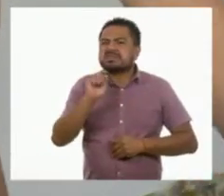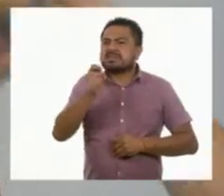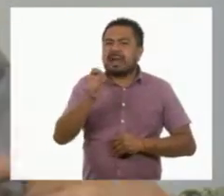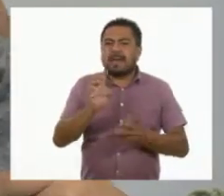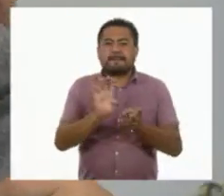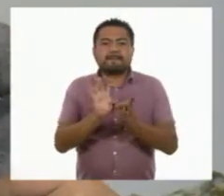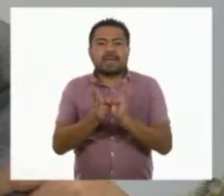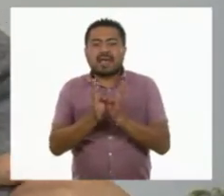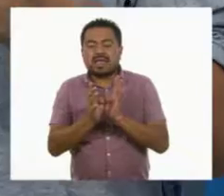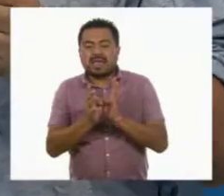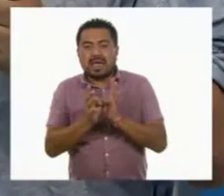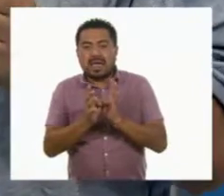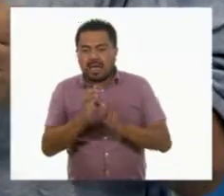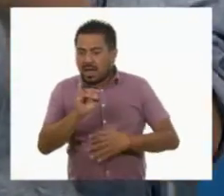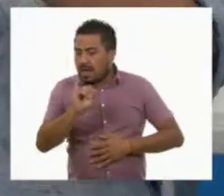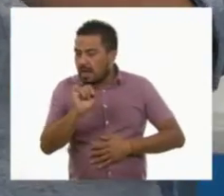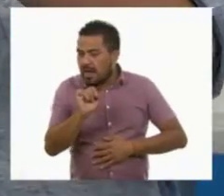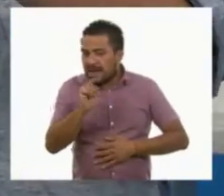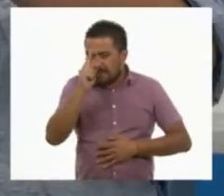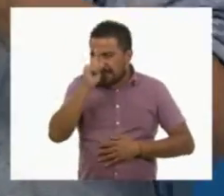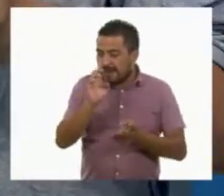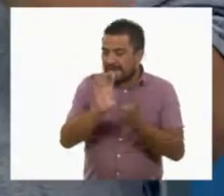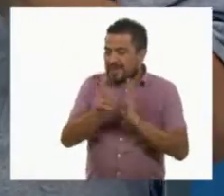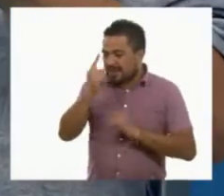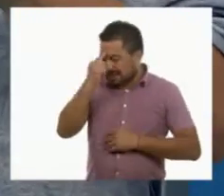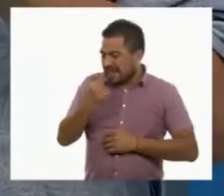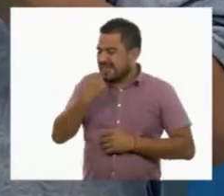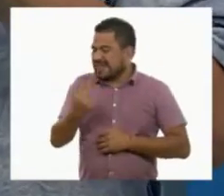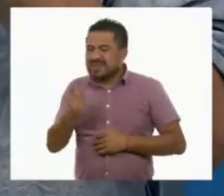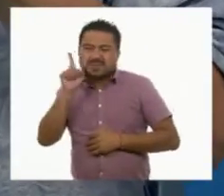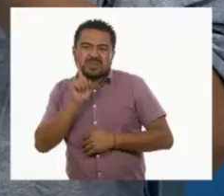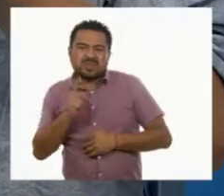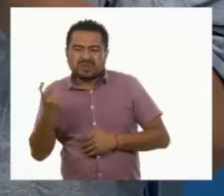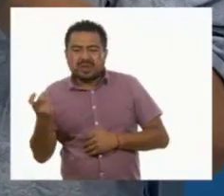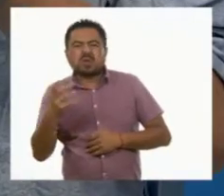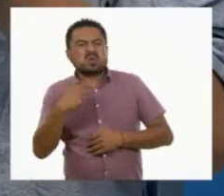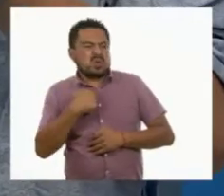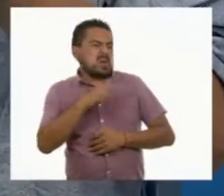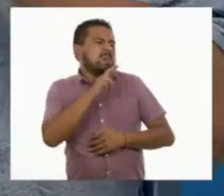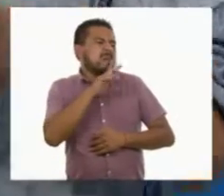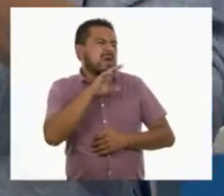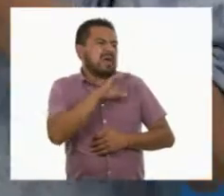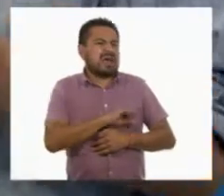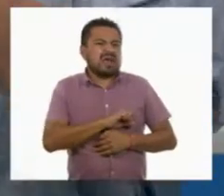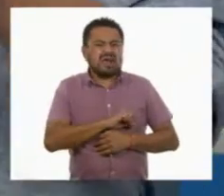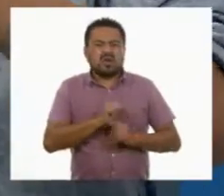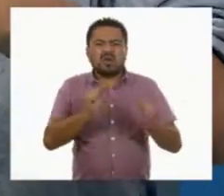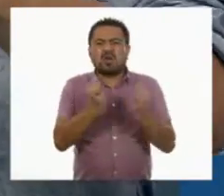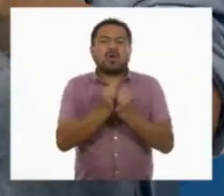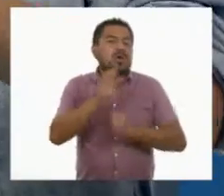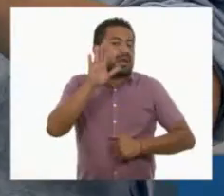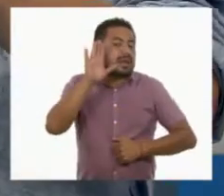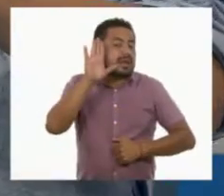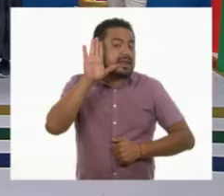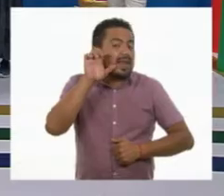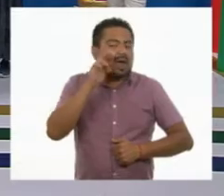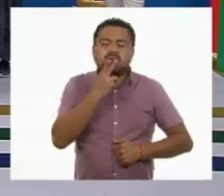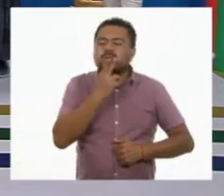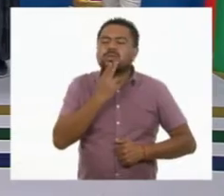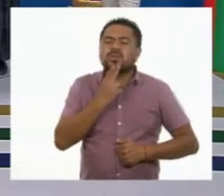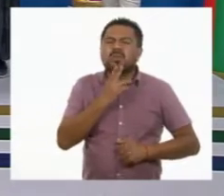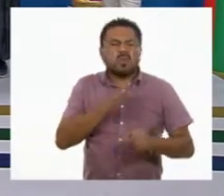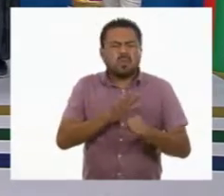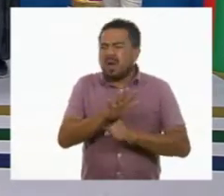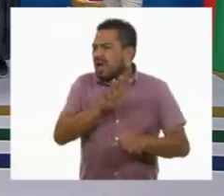de piña. Piña para la niña. Yo prefiero mejor el agua de la dulce naranja. Cualquier agua